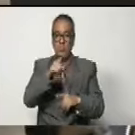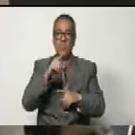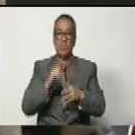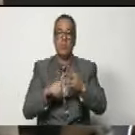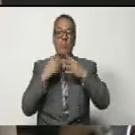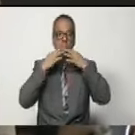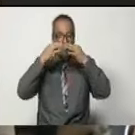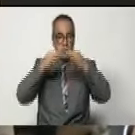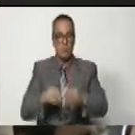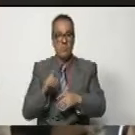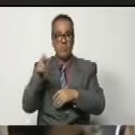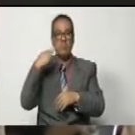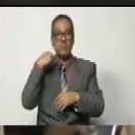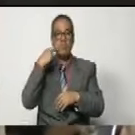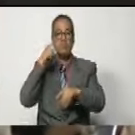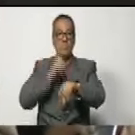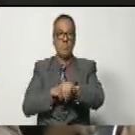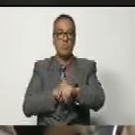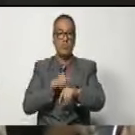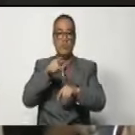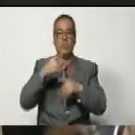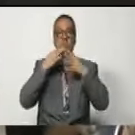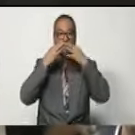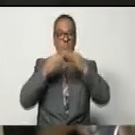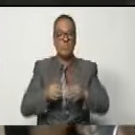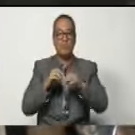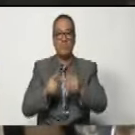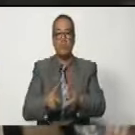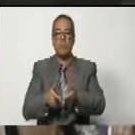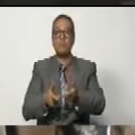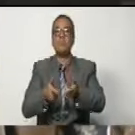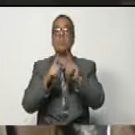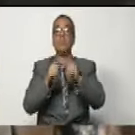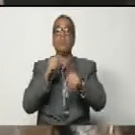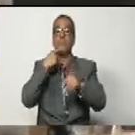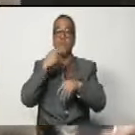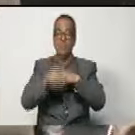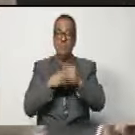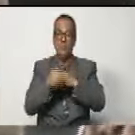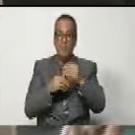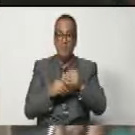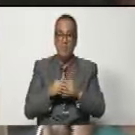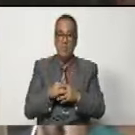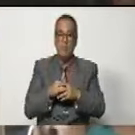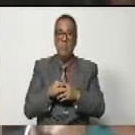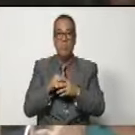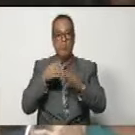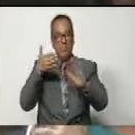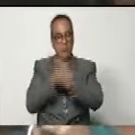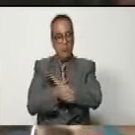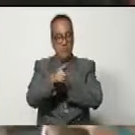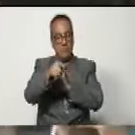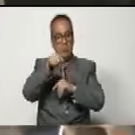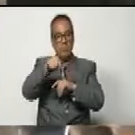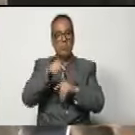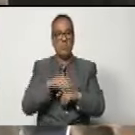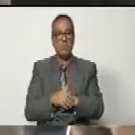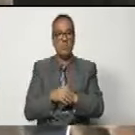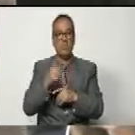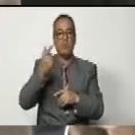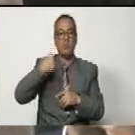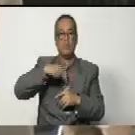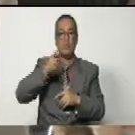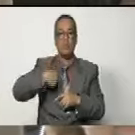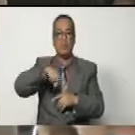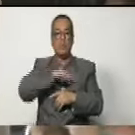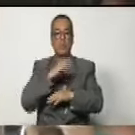la realidad haitiana en este momento y que nos permite, insisto, establecer el significado y la trascendencia que tiene